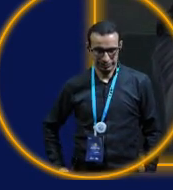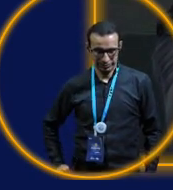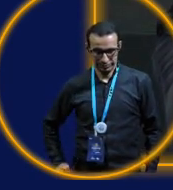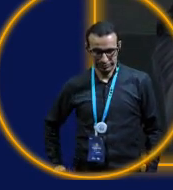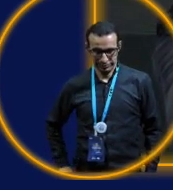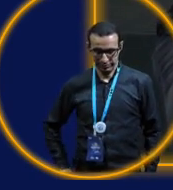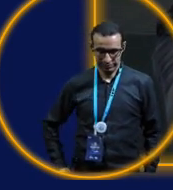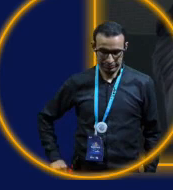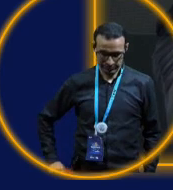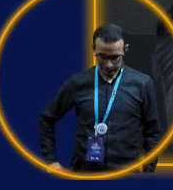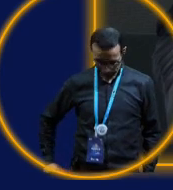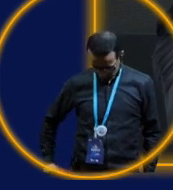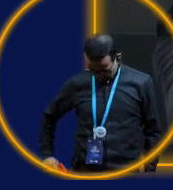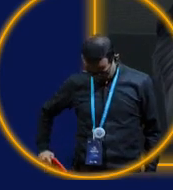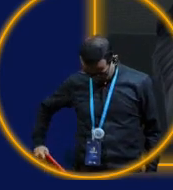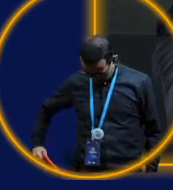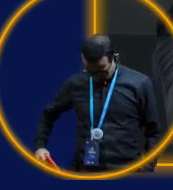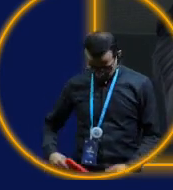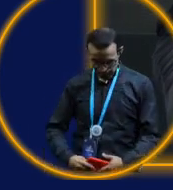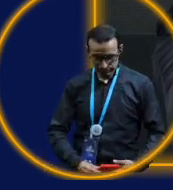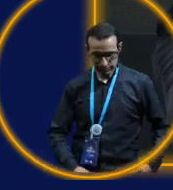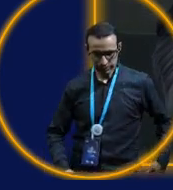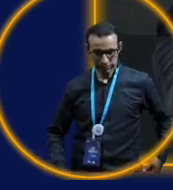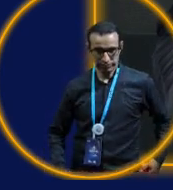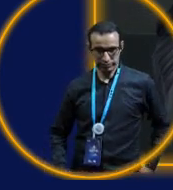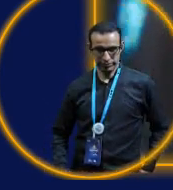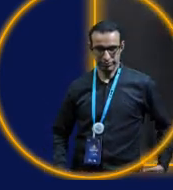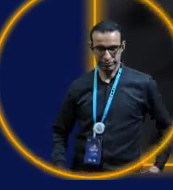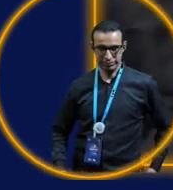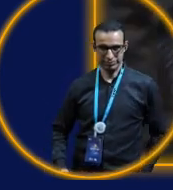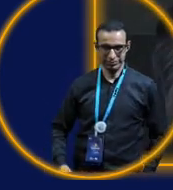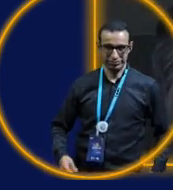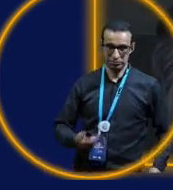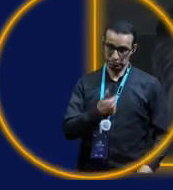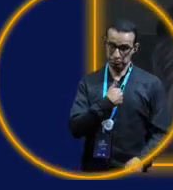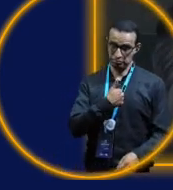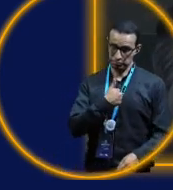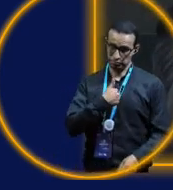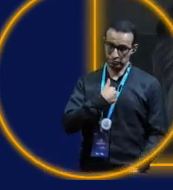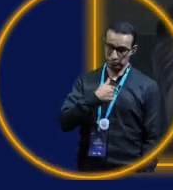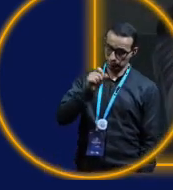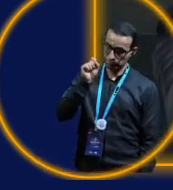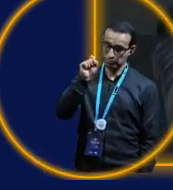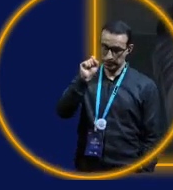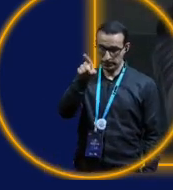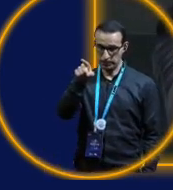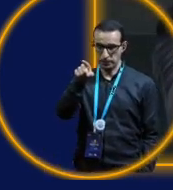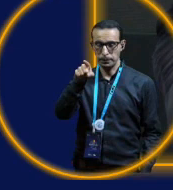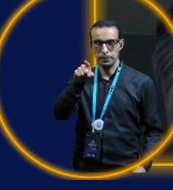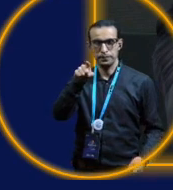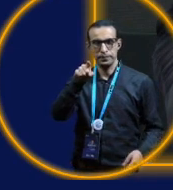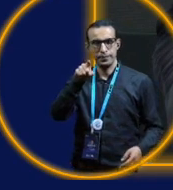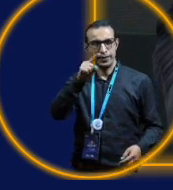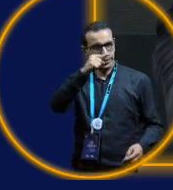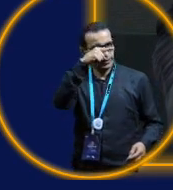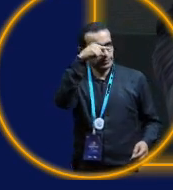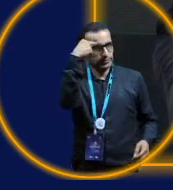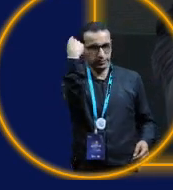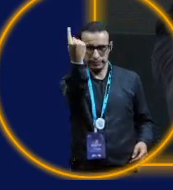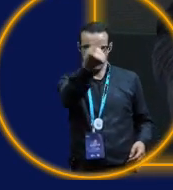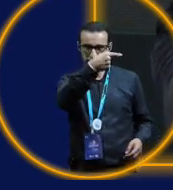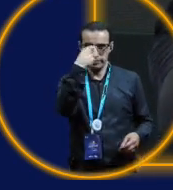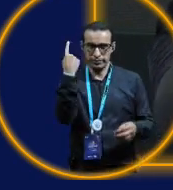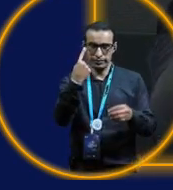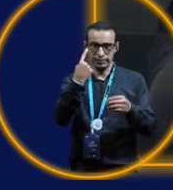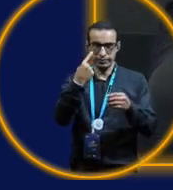bueno Mi pregunta es si la mayoría de las personas en la sociedad piensan o